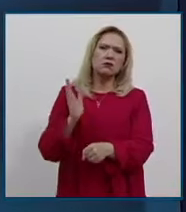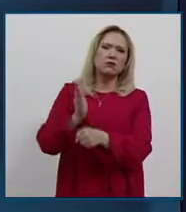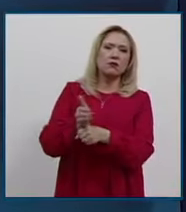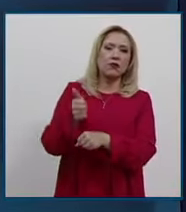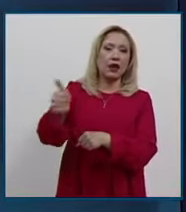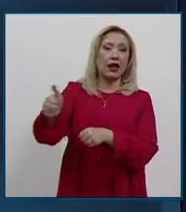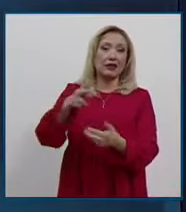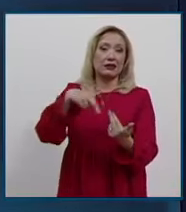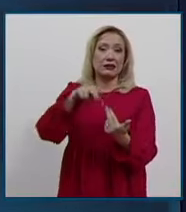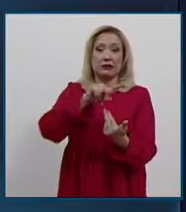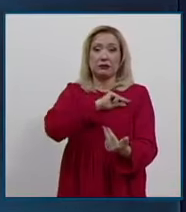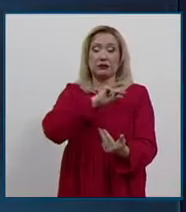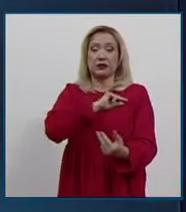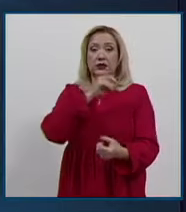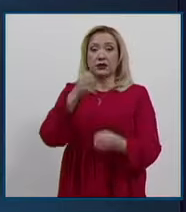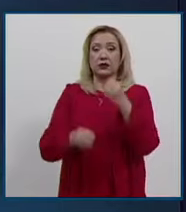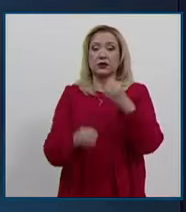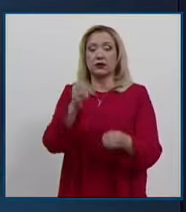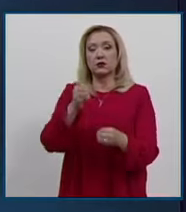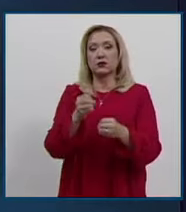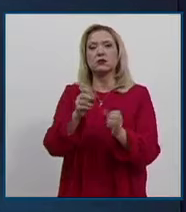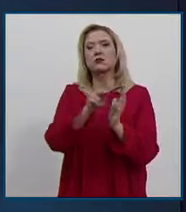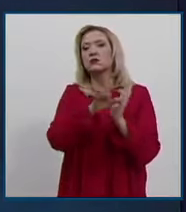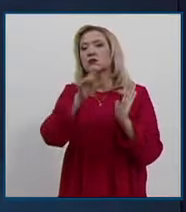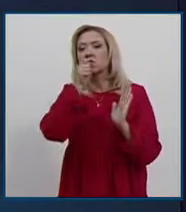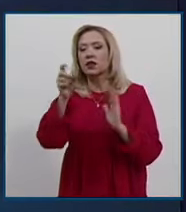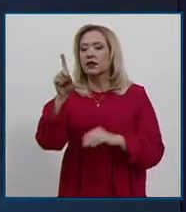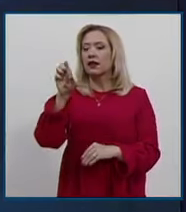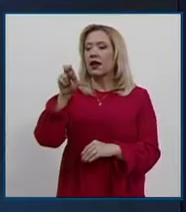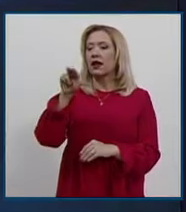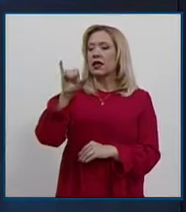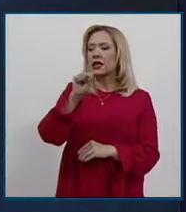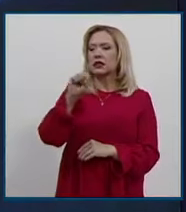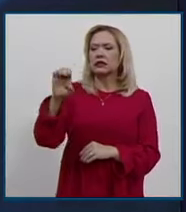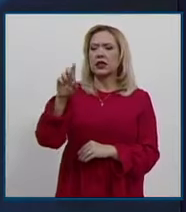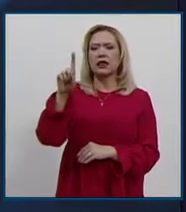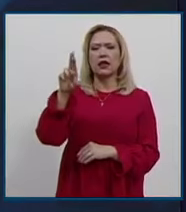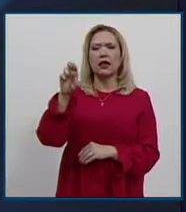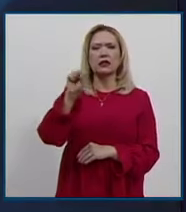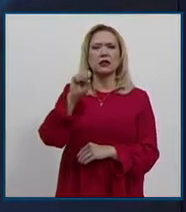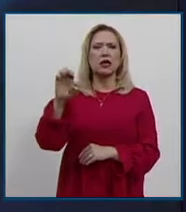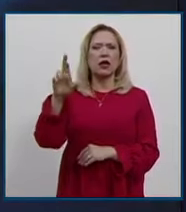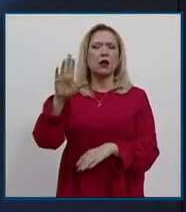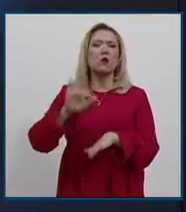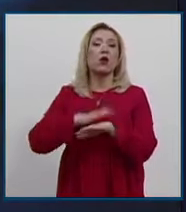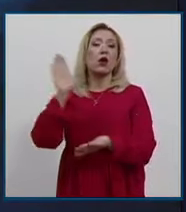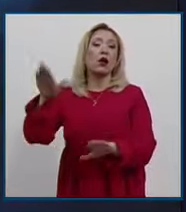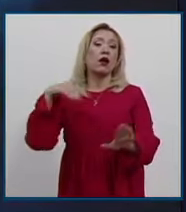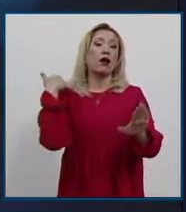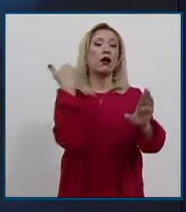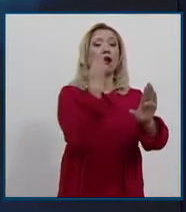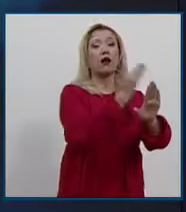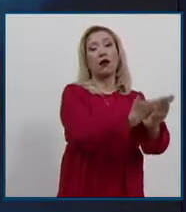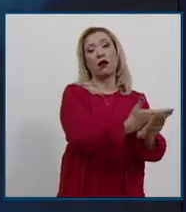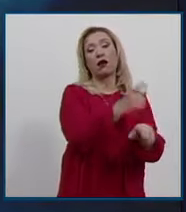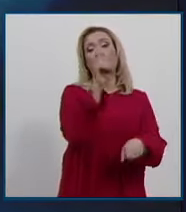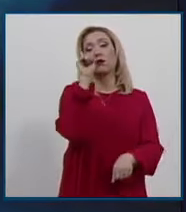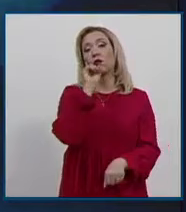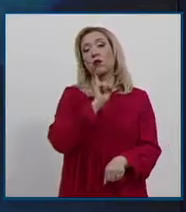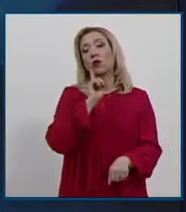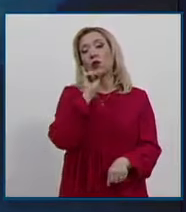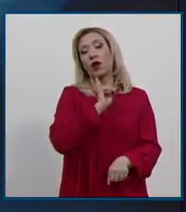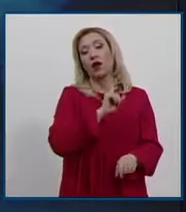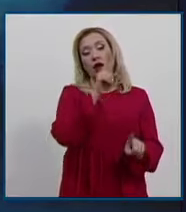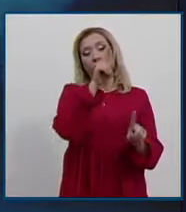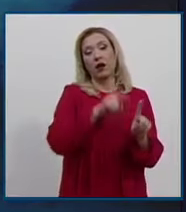la sala regional especializada a la periodista Denise Dresser por violencia política en contra de las mujeres por razón de género